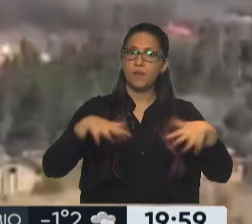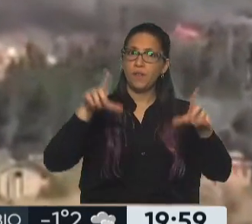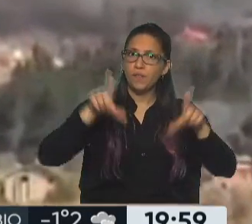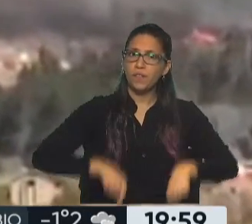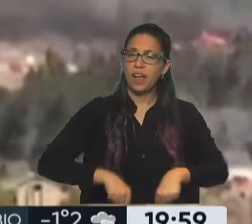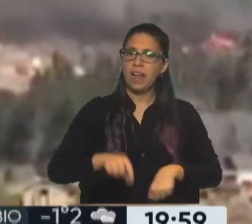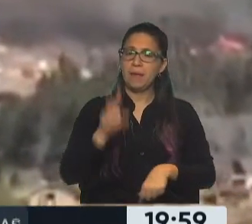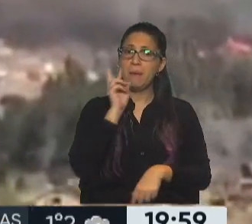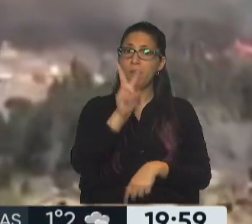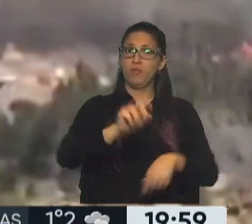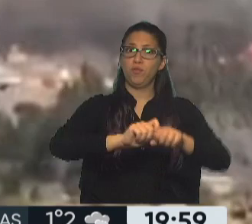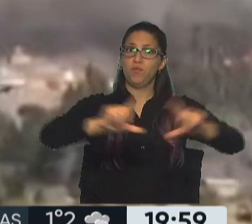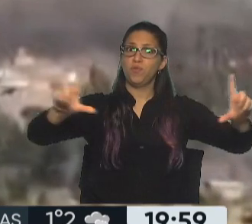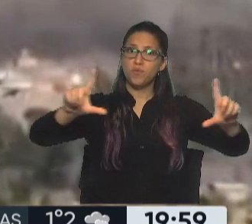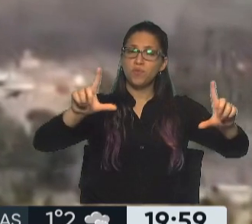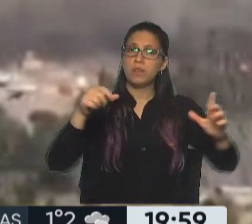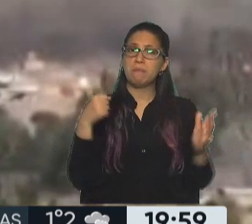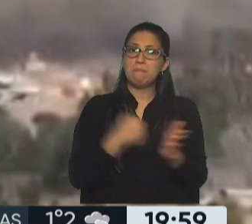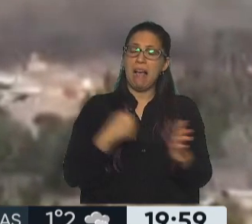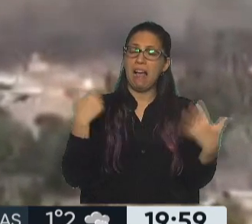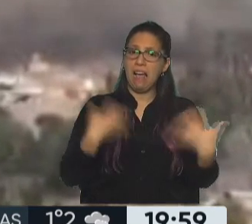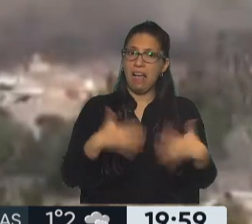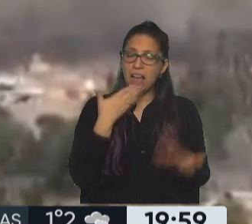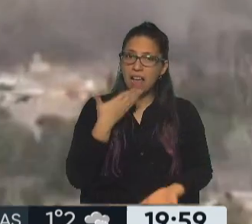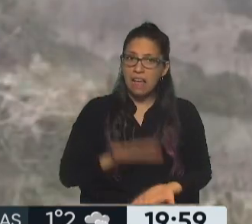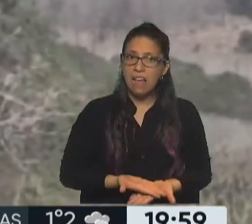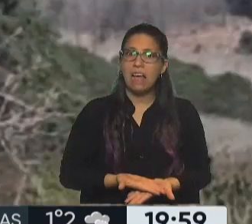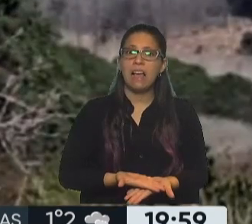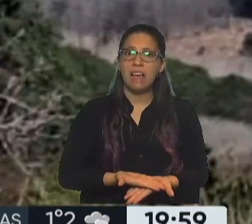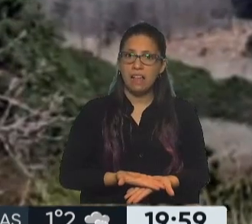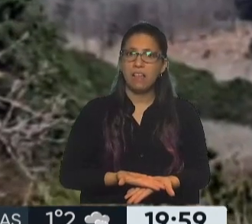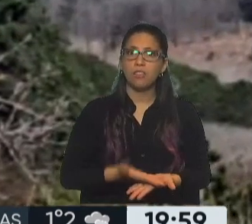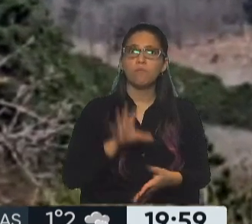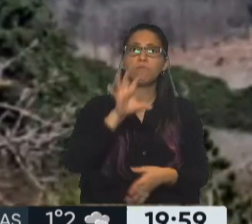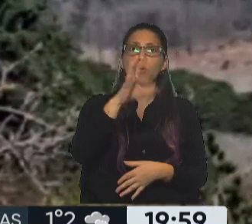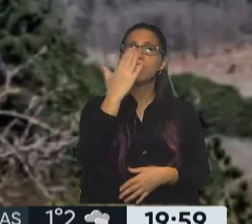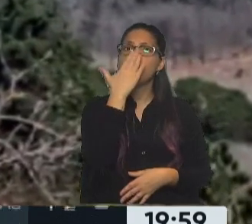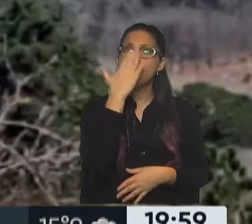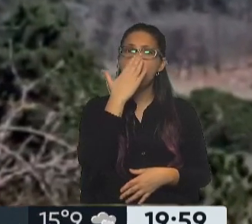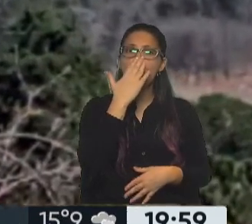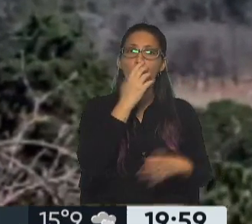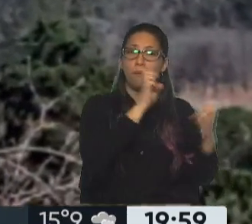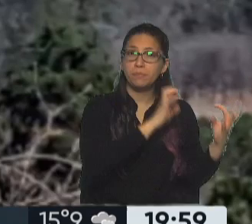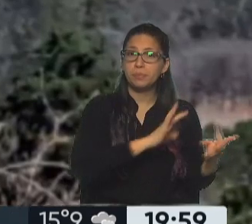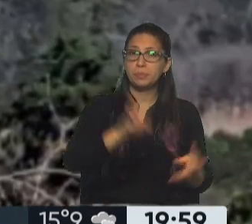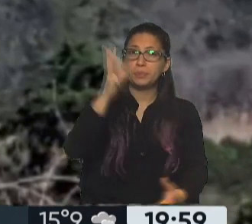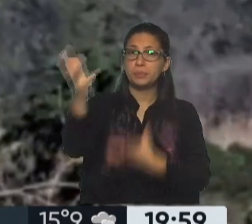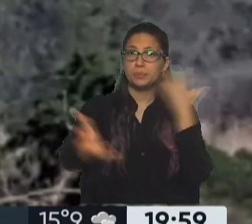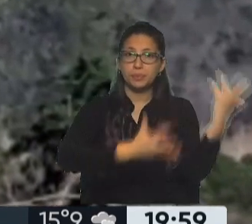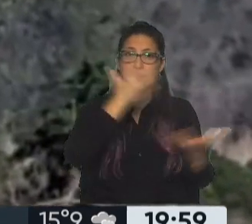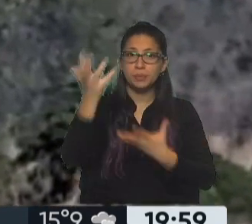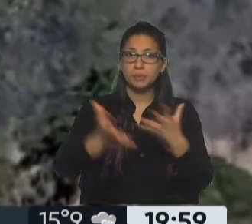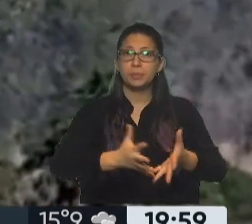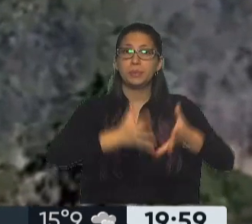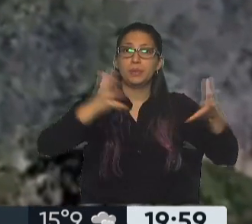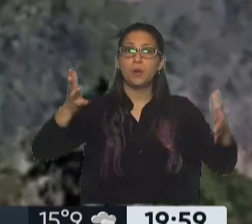que impactan, que realmente nos impactan, aquí lo vemos en pantalla, los incendios de esa provincia, como les decían, se acrecentaron. Las